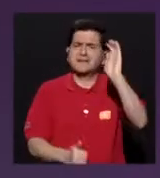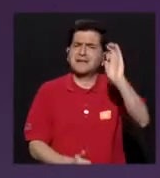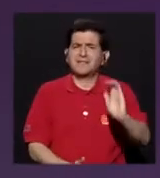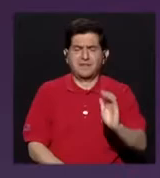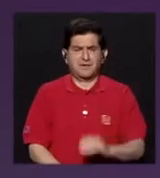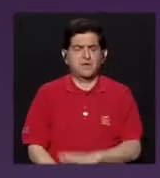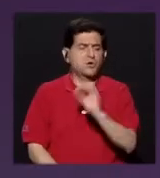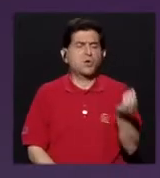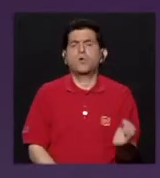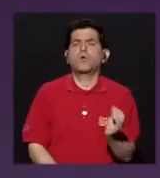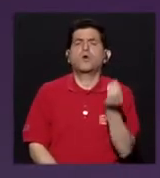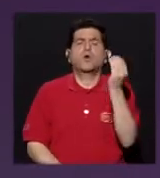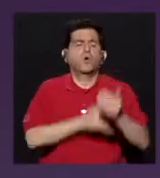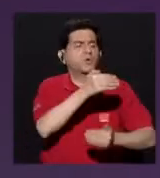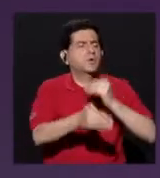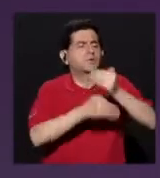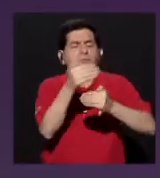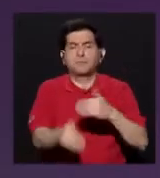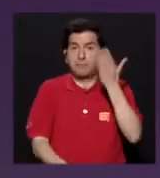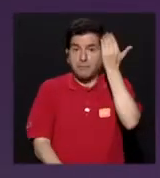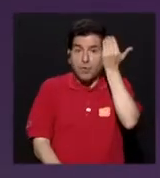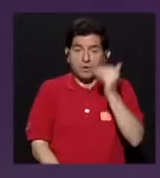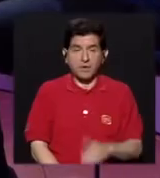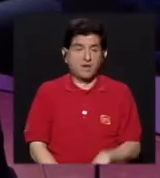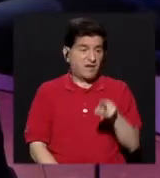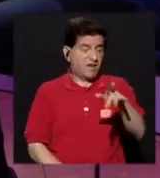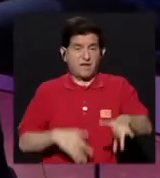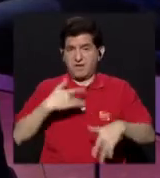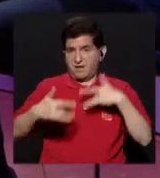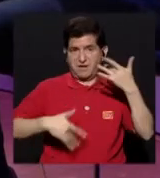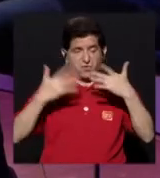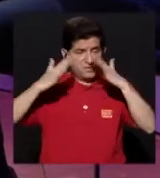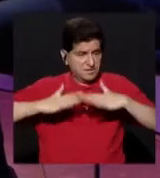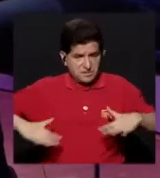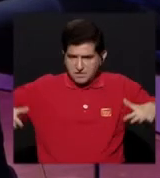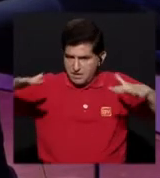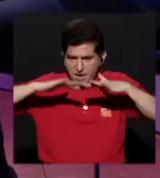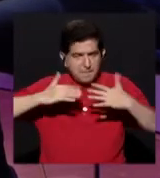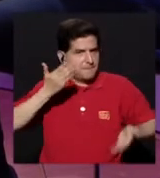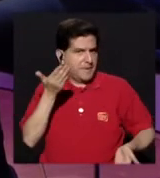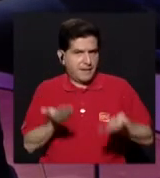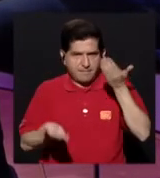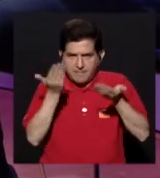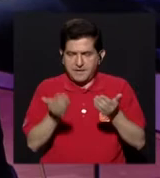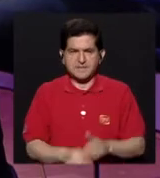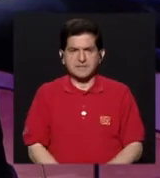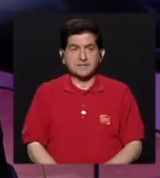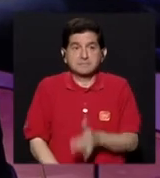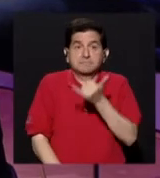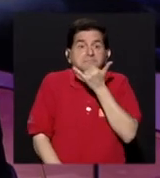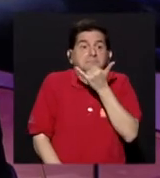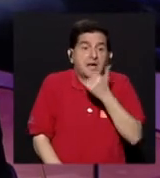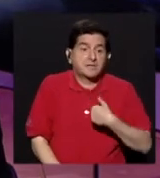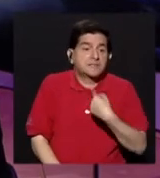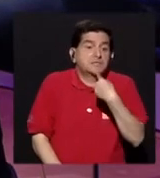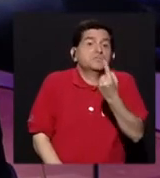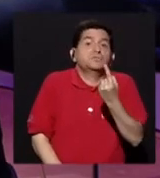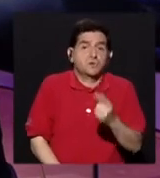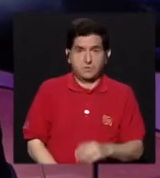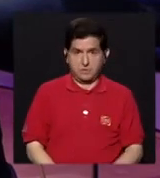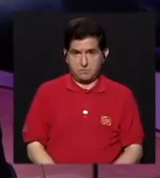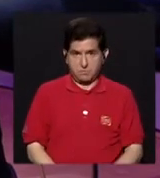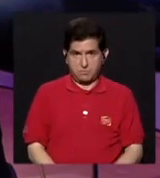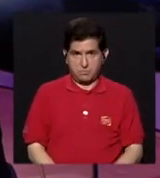sabía desde la adolescencia. ¿Por qué? Porque no se sentía en un ambiente que quizá de saber qué va a pasar si yo digo eso, qué